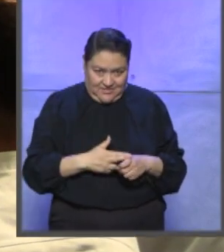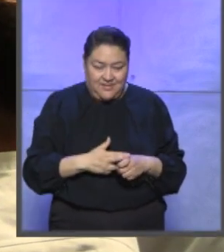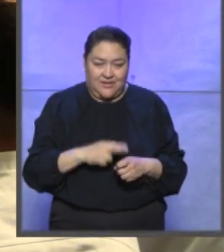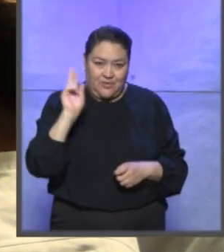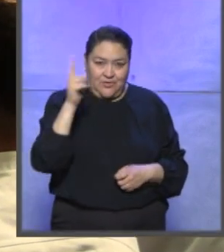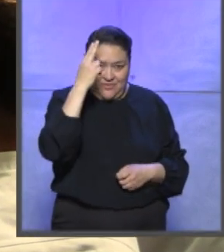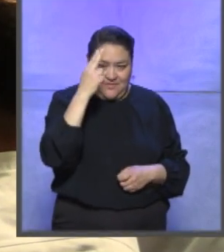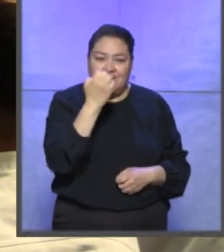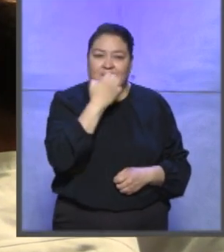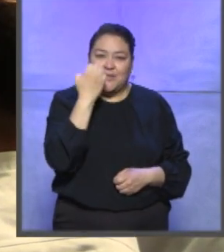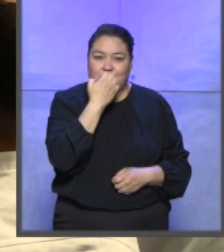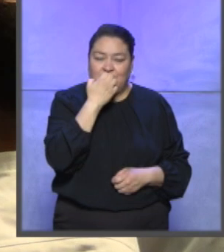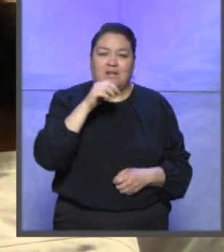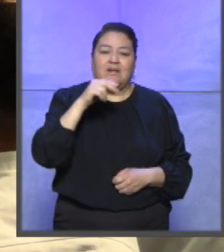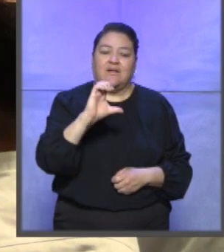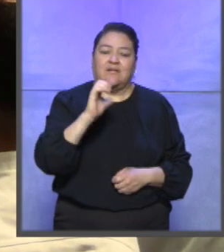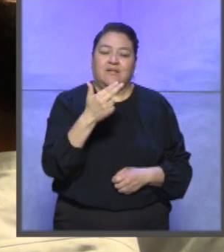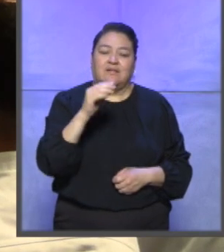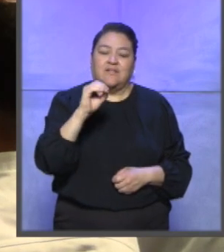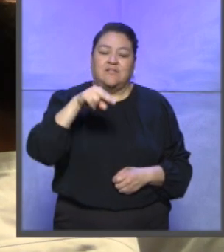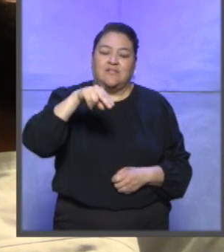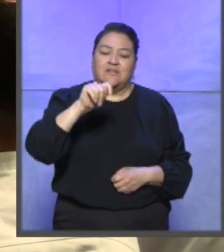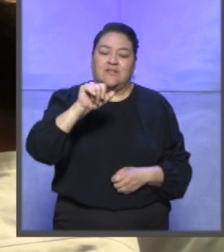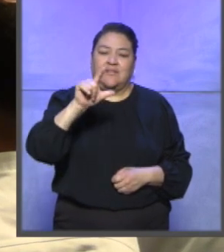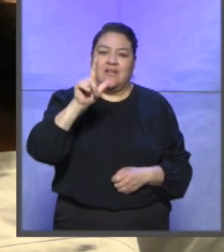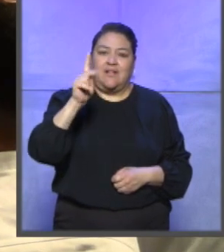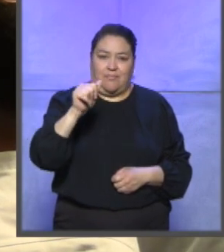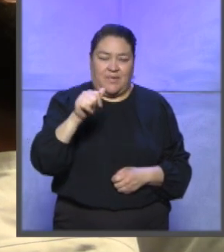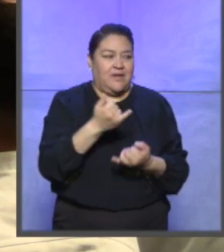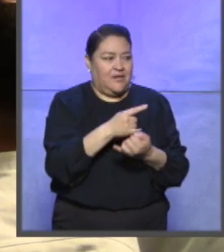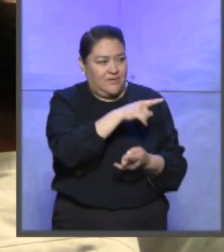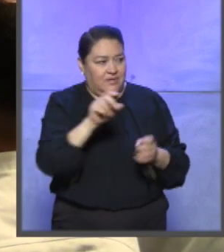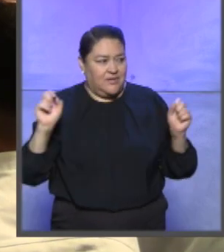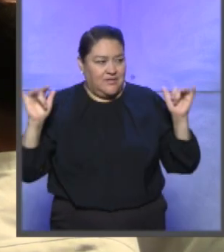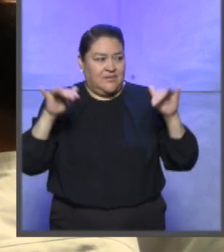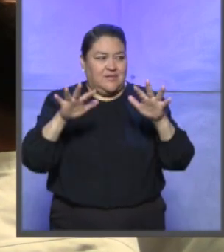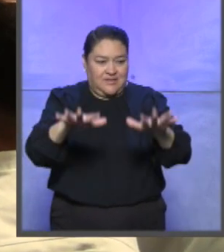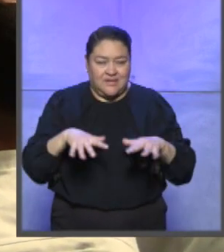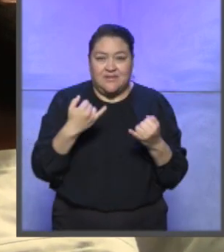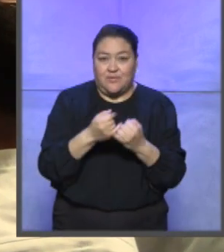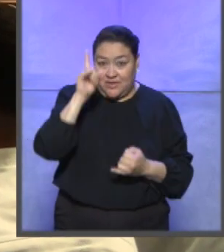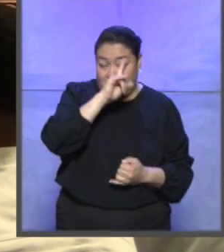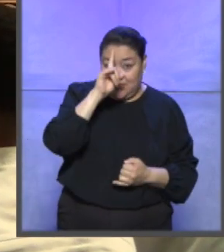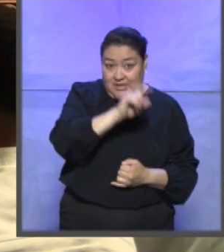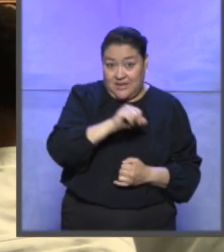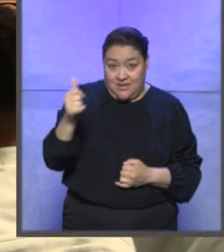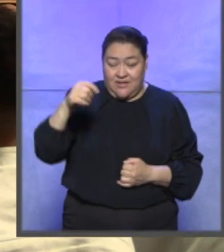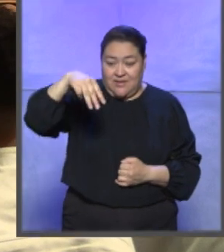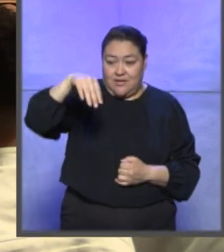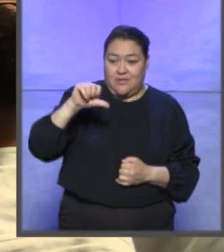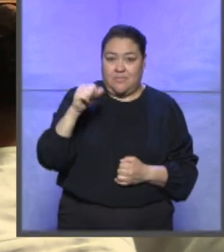directora académica de la Universidad Popular de la Chontalpa, y a todos los presentes. Por supuesto, también saludo a la consejera